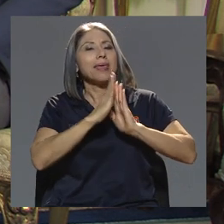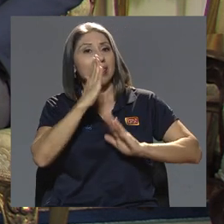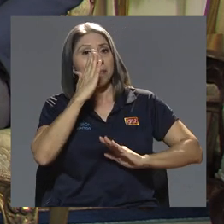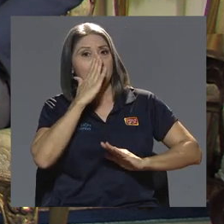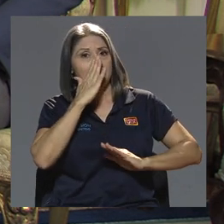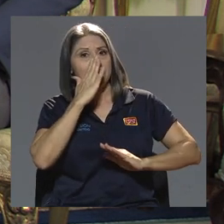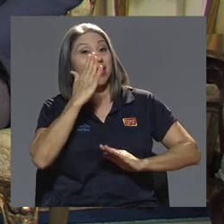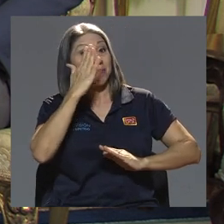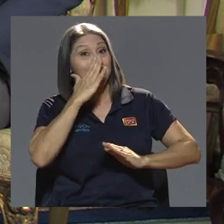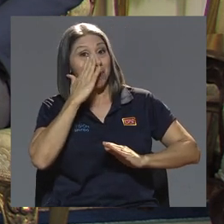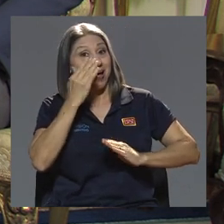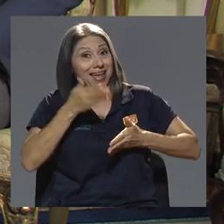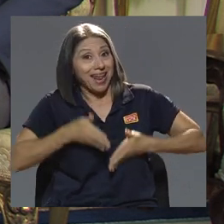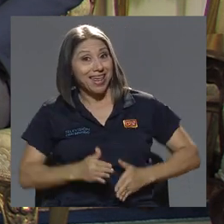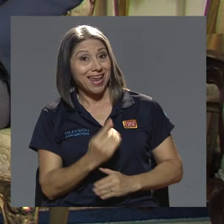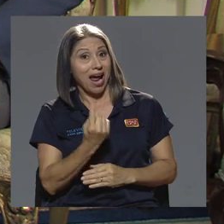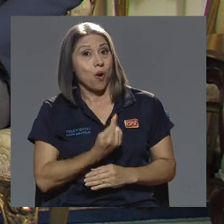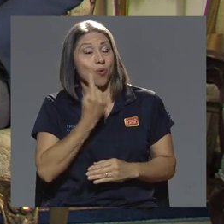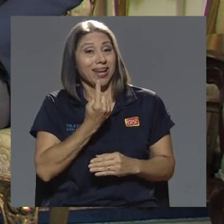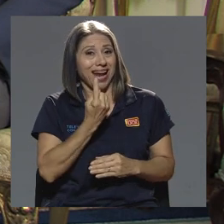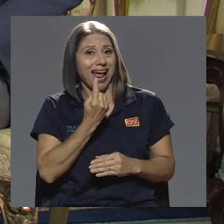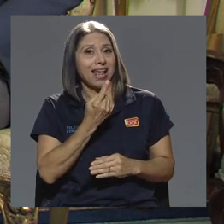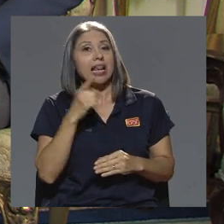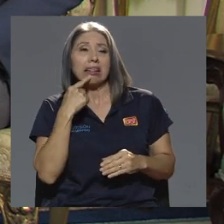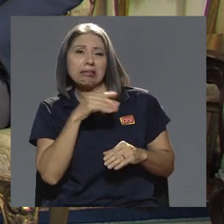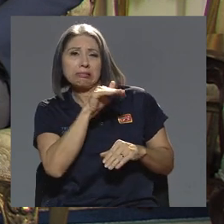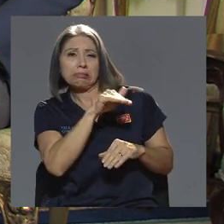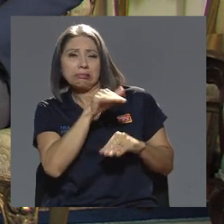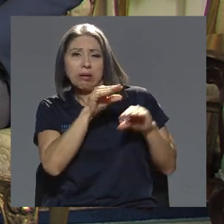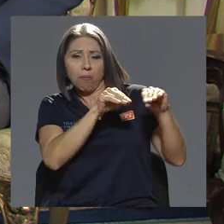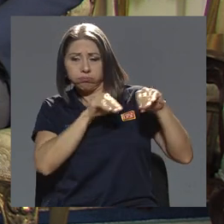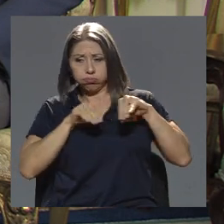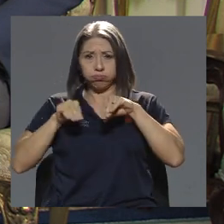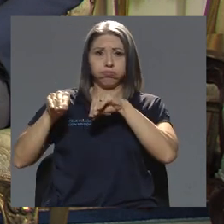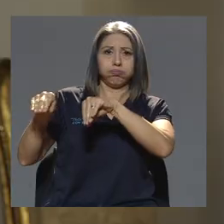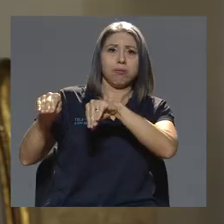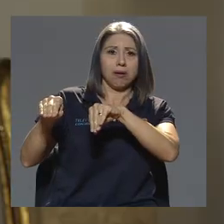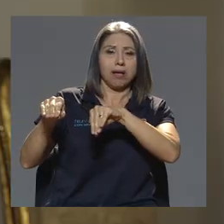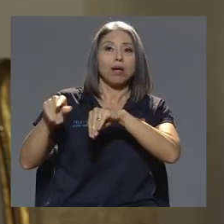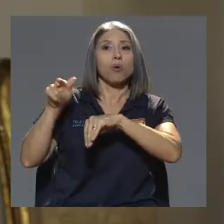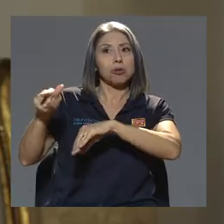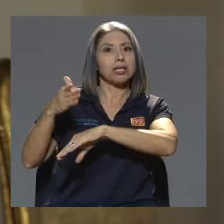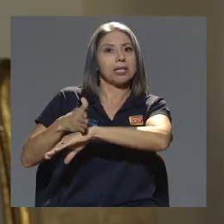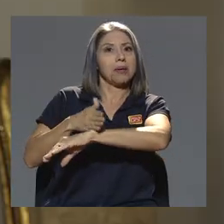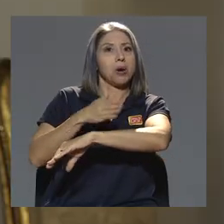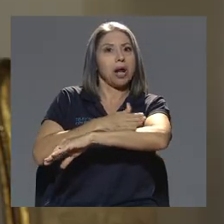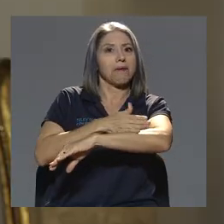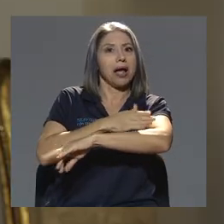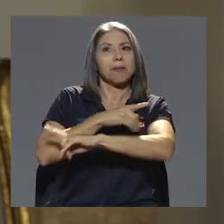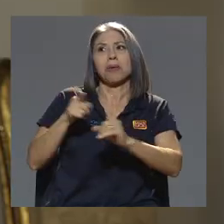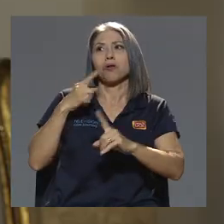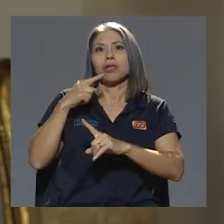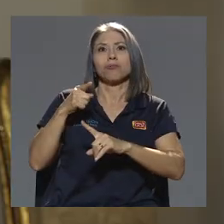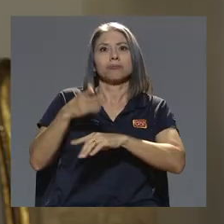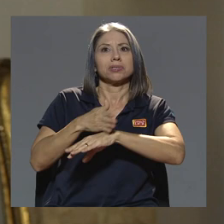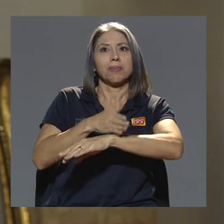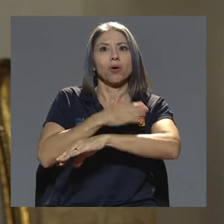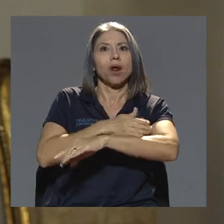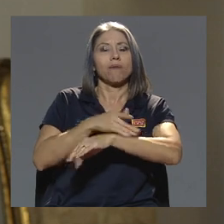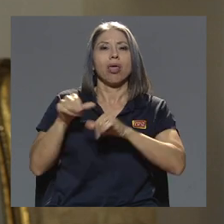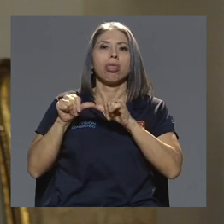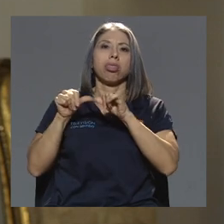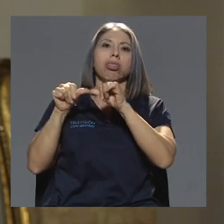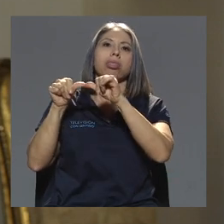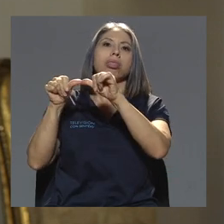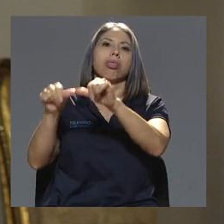hija única, que por favor nos pasáramos en lo que él se mejoraba. Y ese él me se mejoraba, nos quedamos ahí para siempre. Entonces,